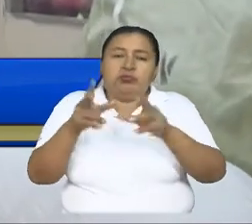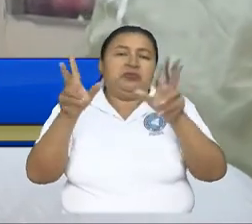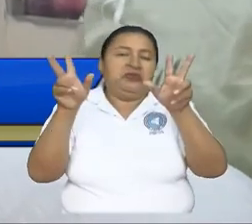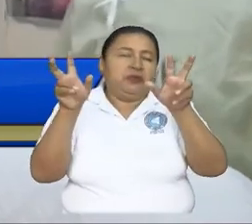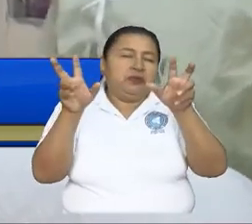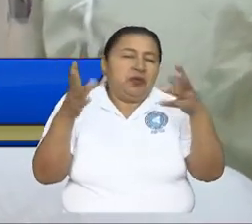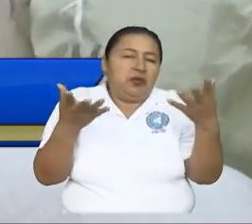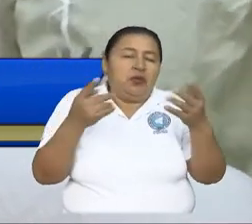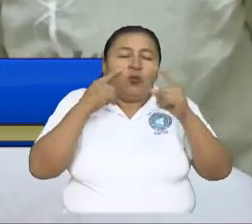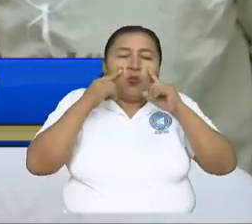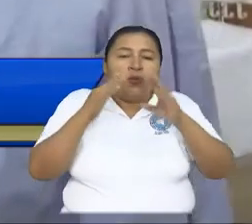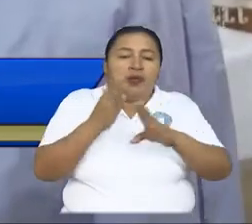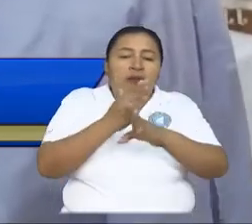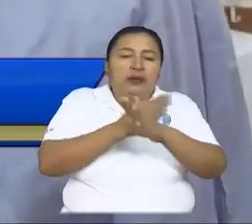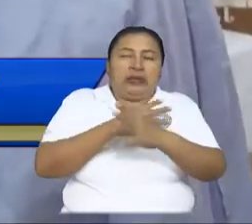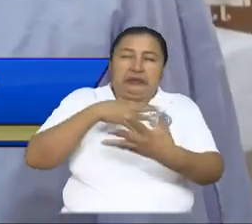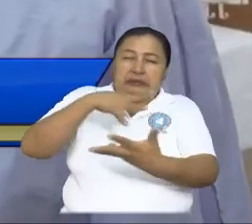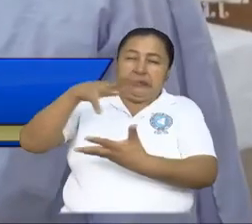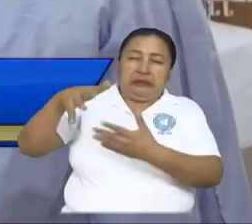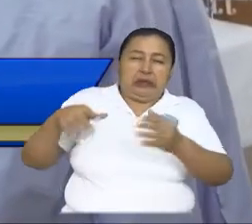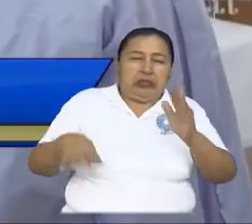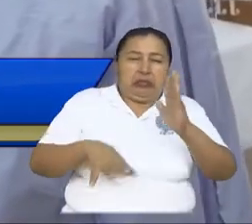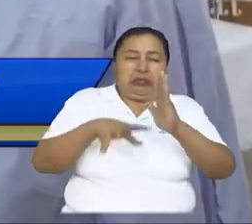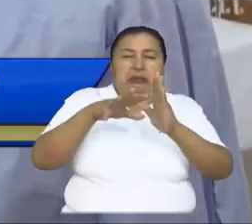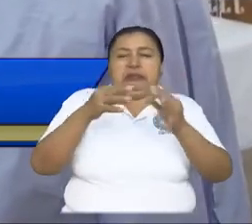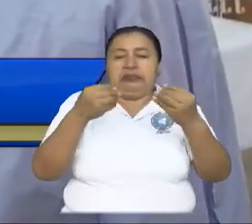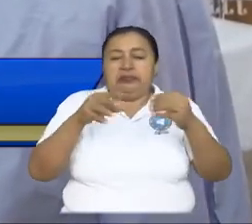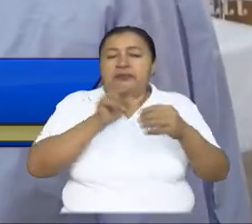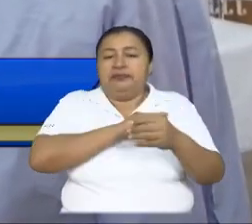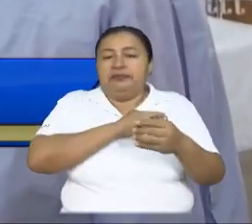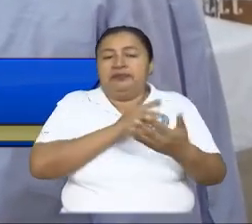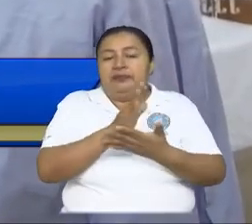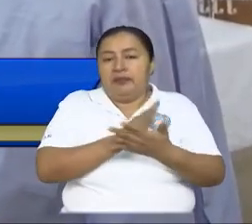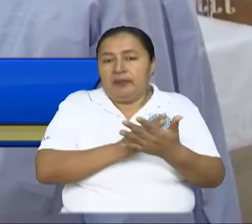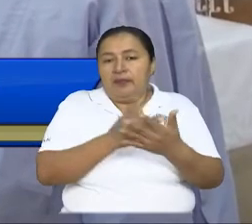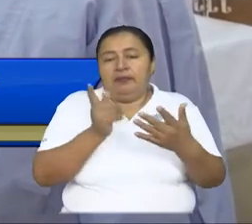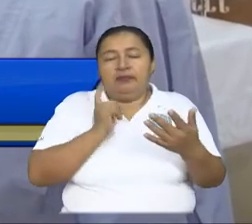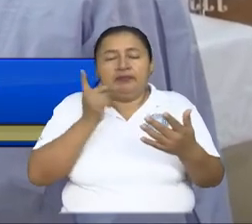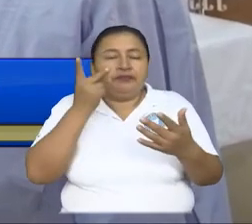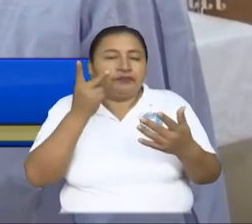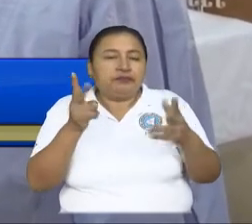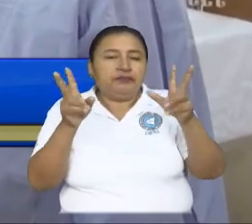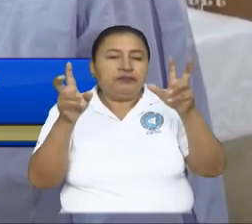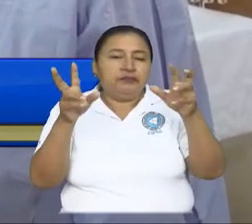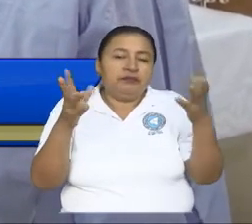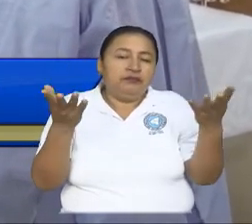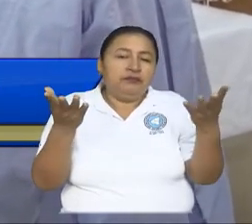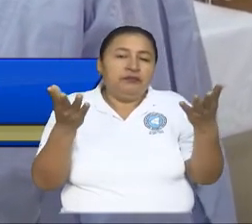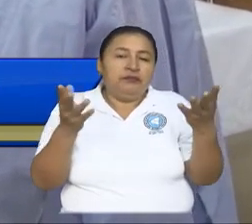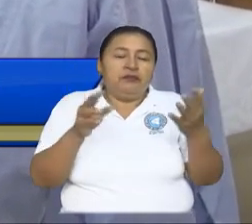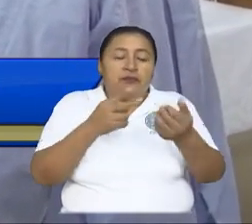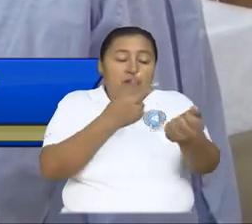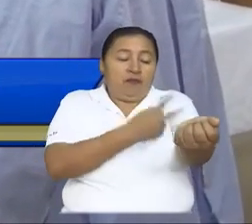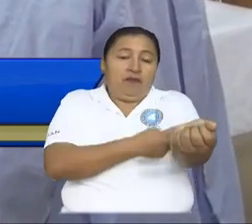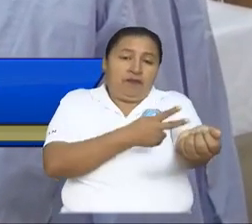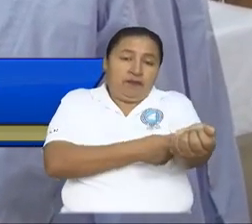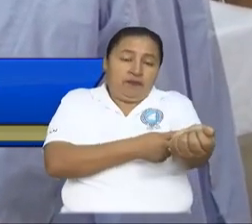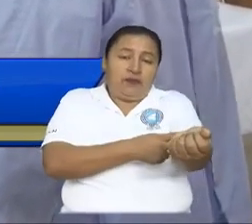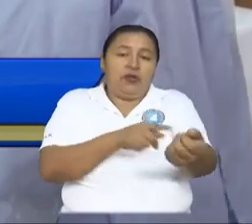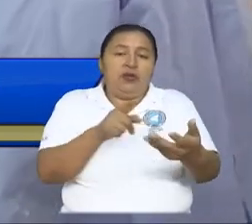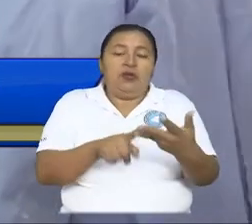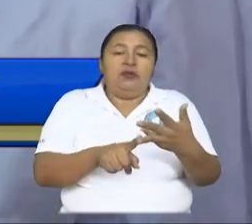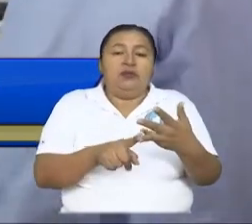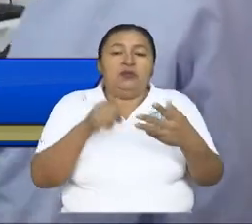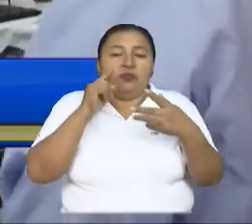de prevención de desastre hay también temas que tienen que ver con el el tema del vih/sida la afectación